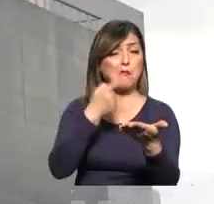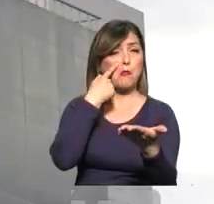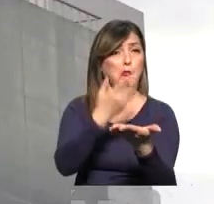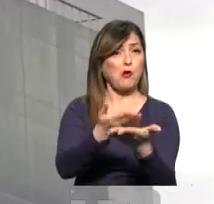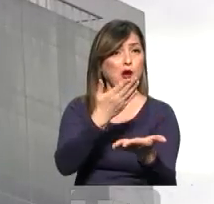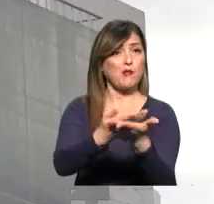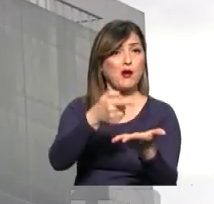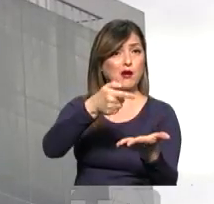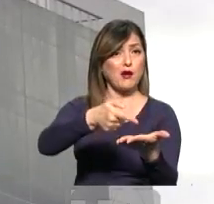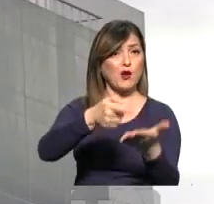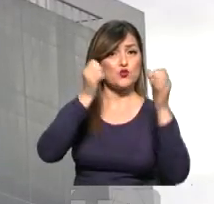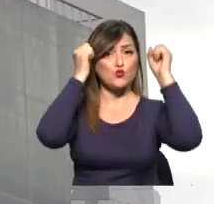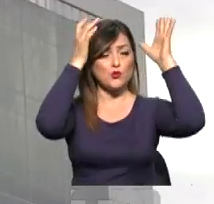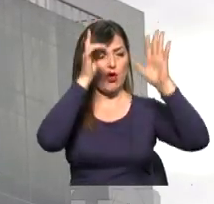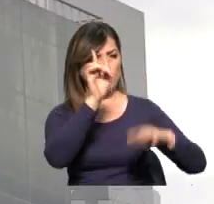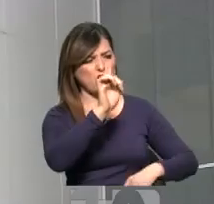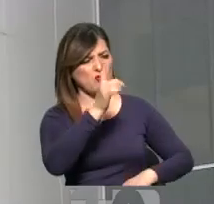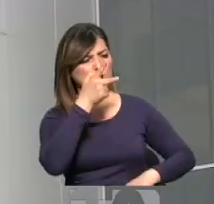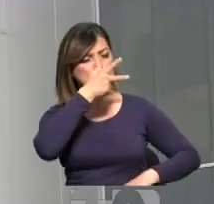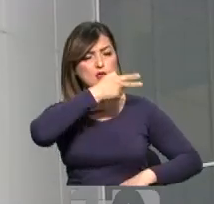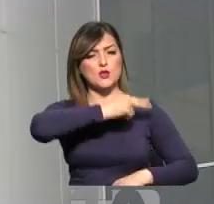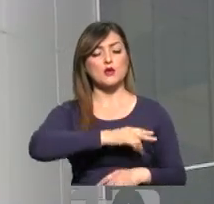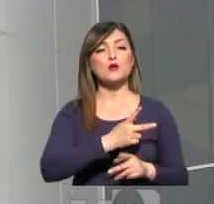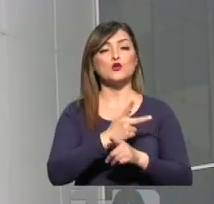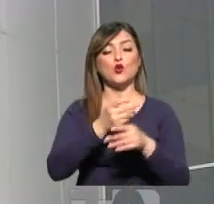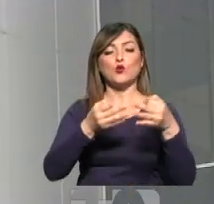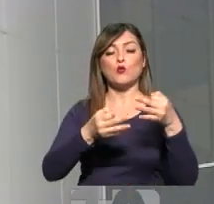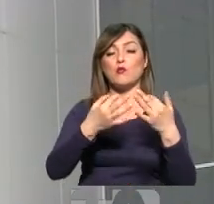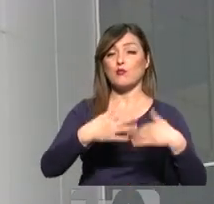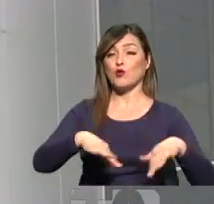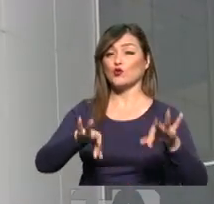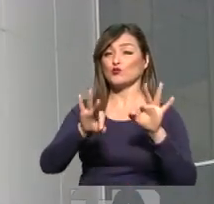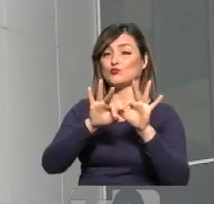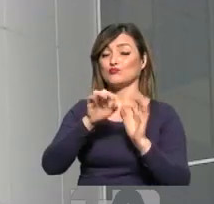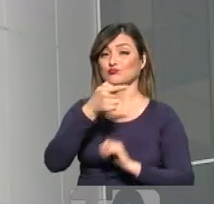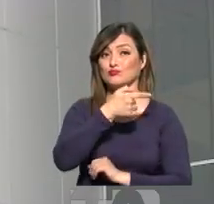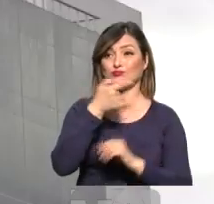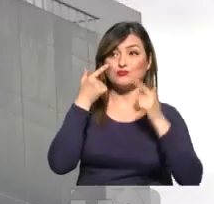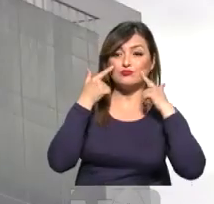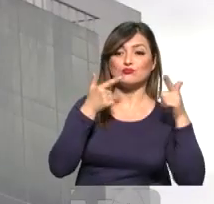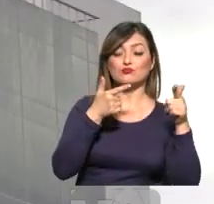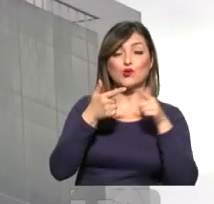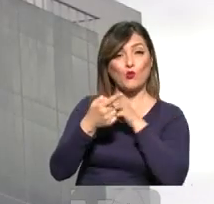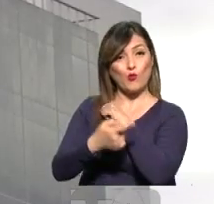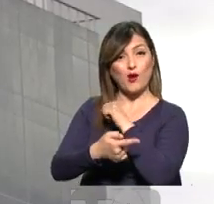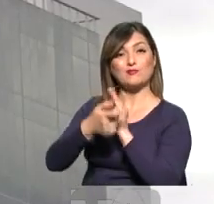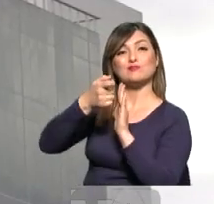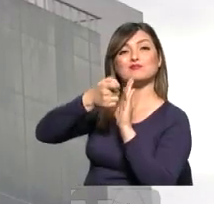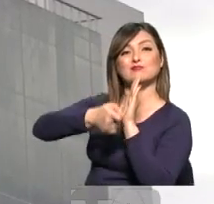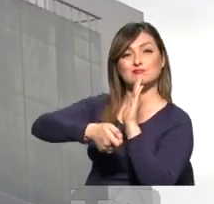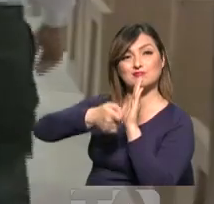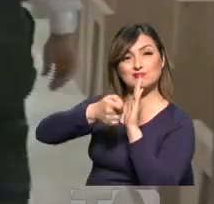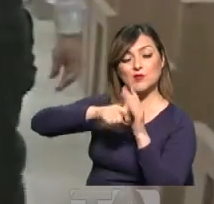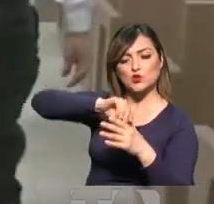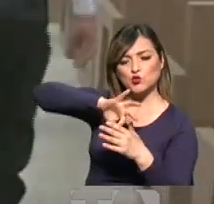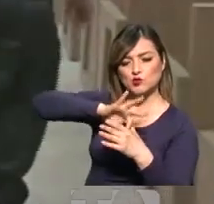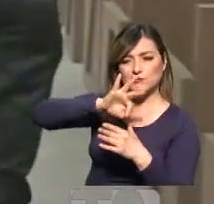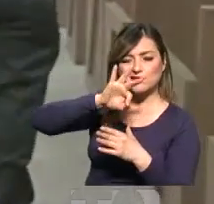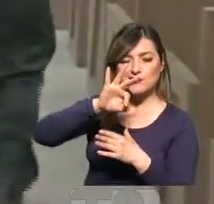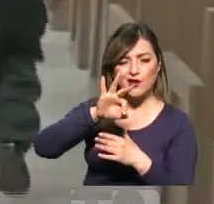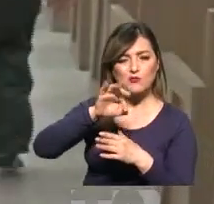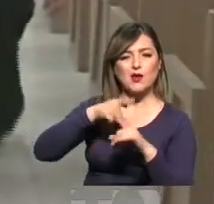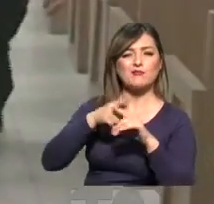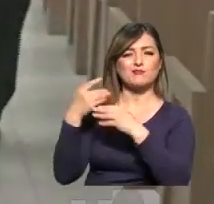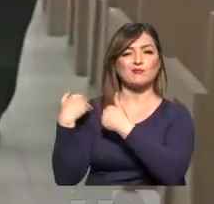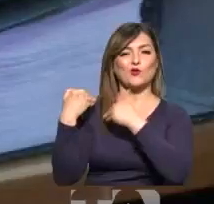es que el Consejo de la Judicatura es pieza clave en todo el sistema de justicia, la vigilancia disciplinaria a los jueces, sorteo de causas y